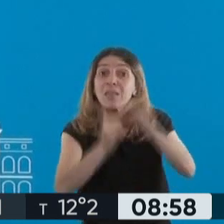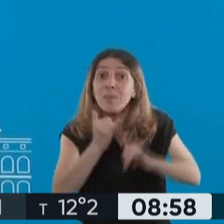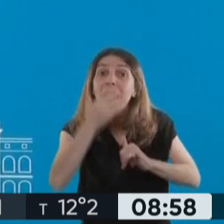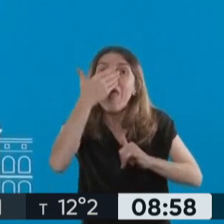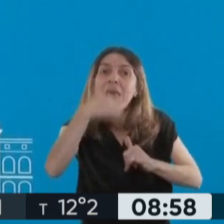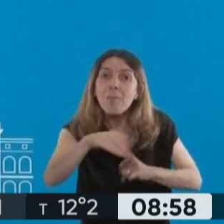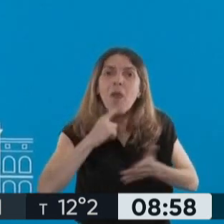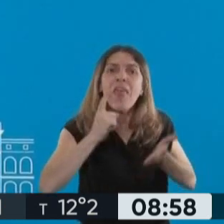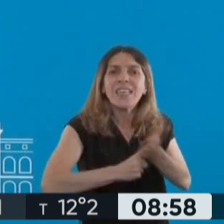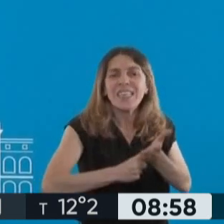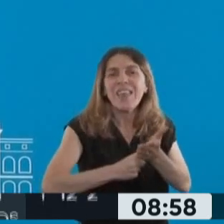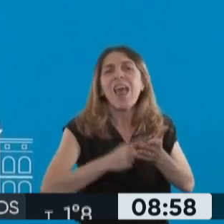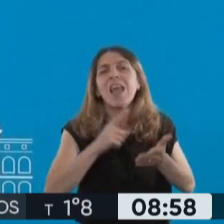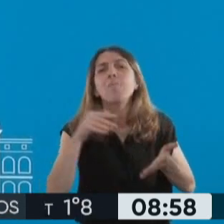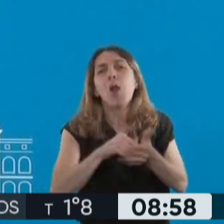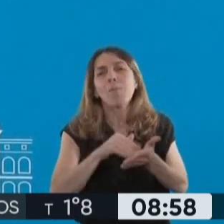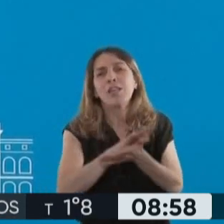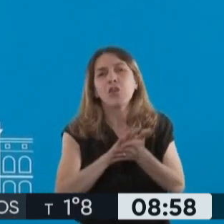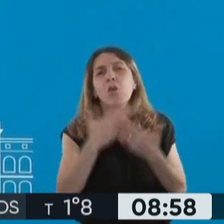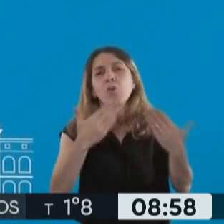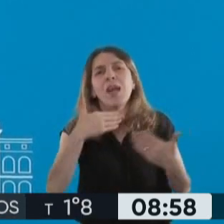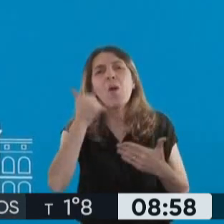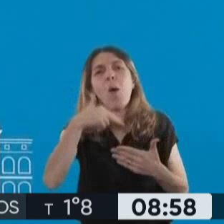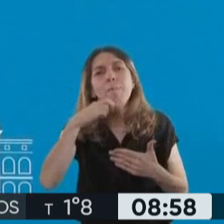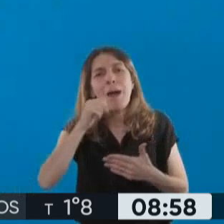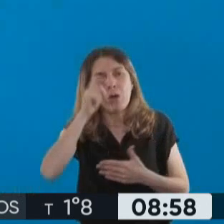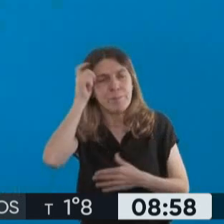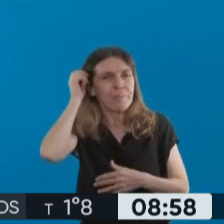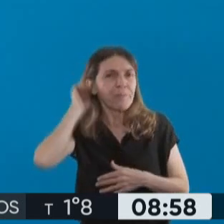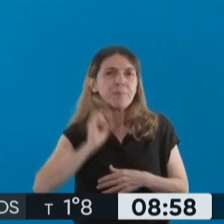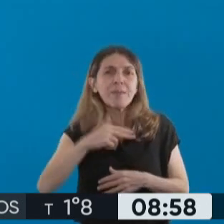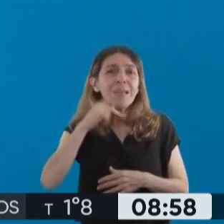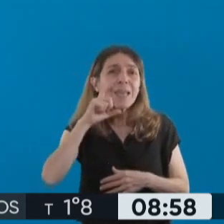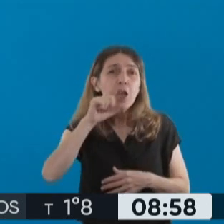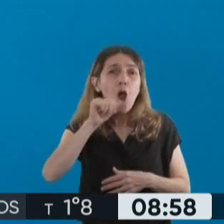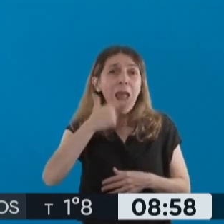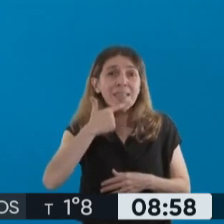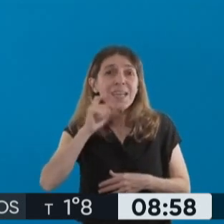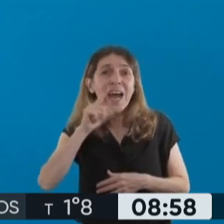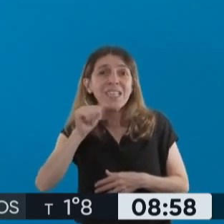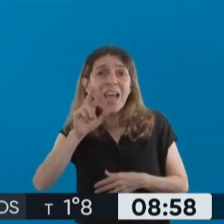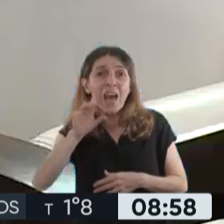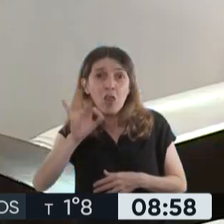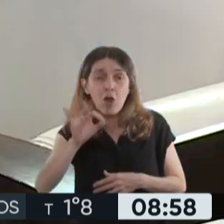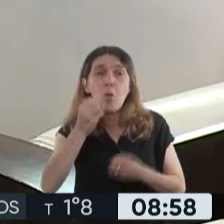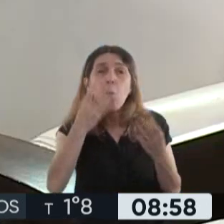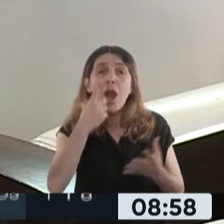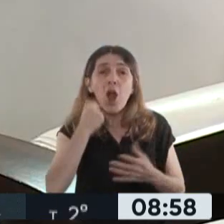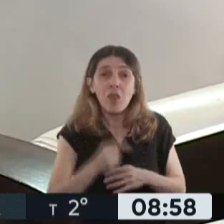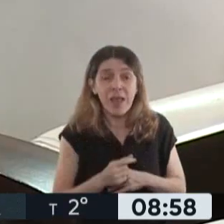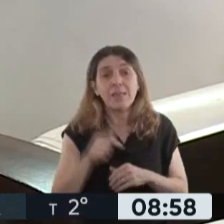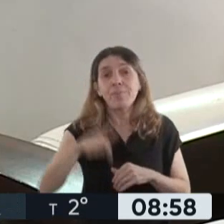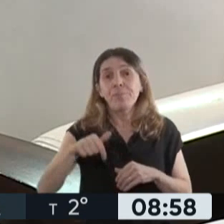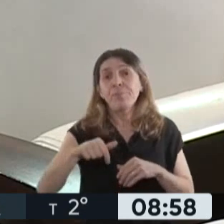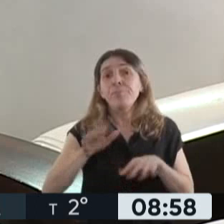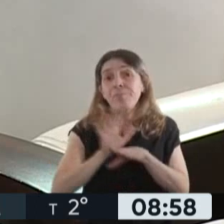decisiones y nos comprometemos a solucionar los temas. Muchas gracias, Juan Pablo. Nicolás Gallardo. Portavoz, buenos días. En el marco de esta mesa